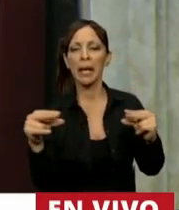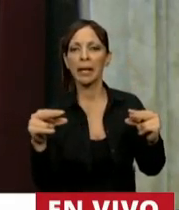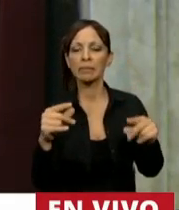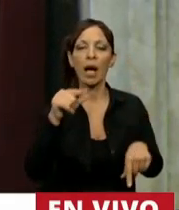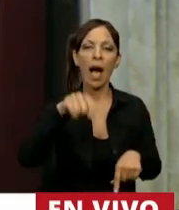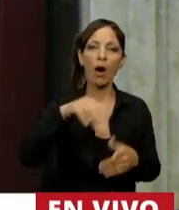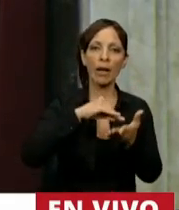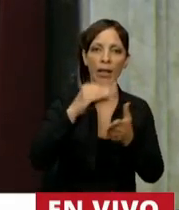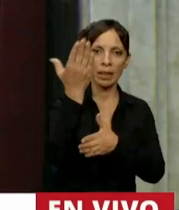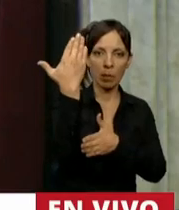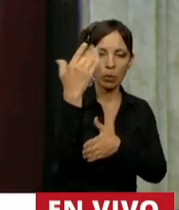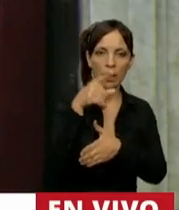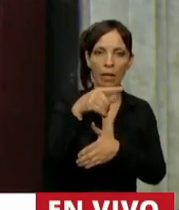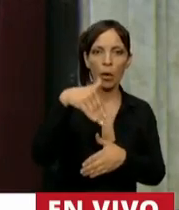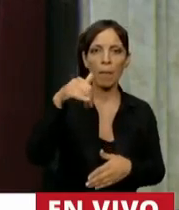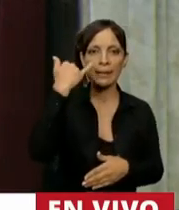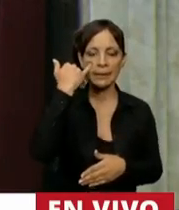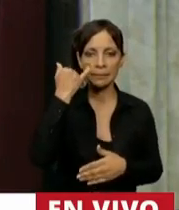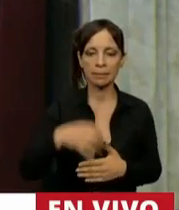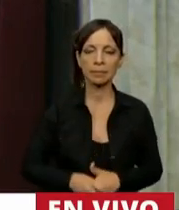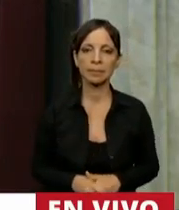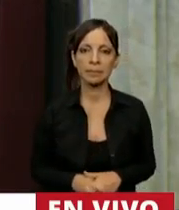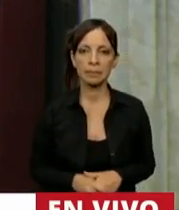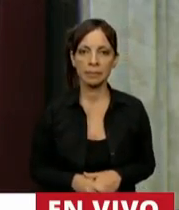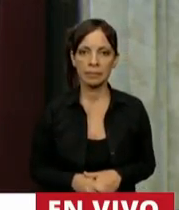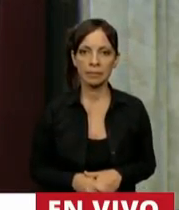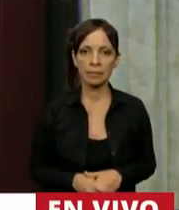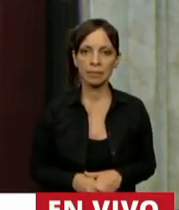Tiene la palabra el diputado Rubén Manzi.